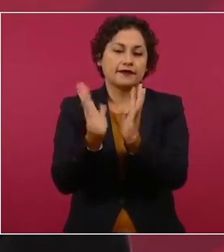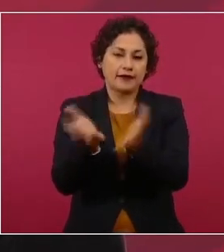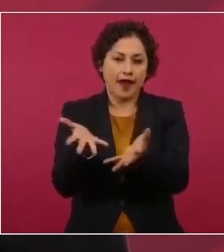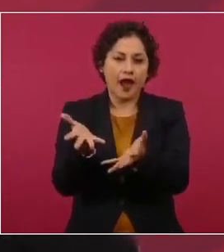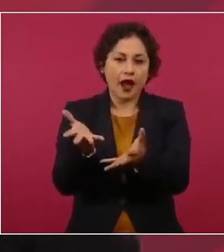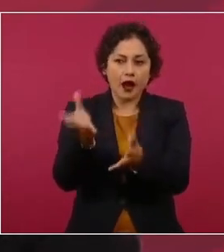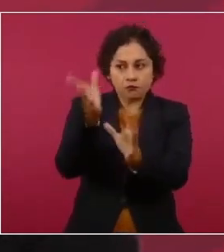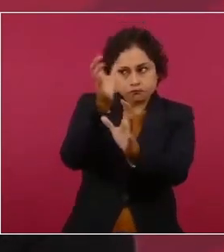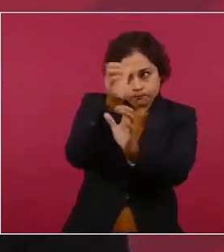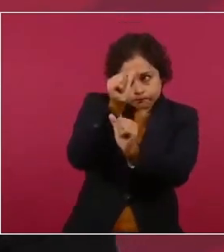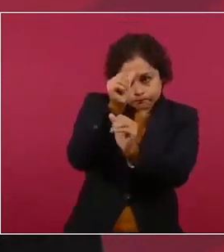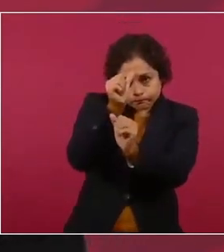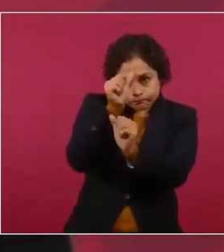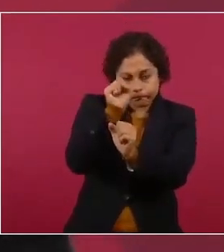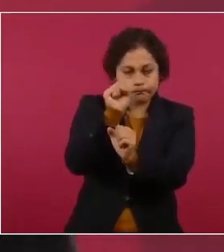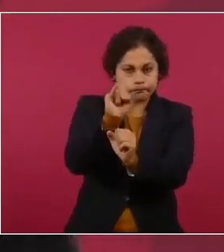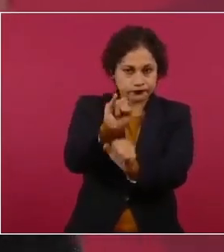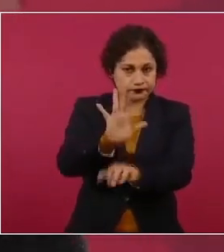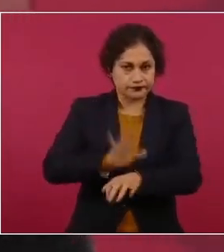Pero